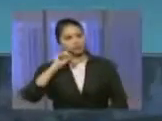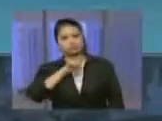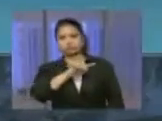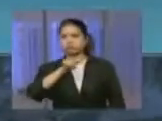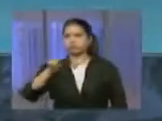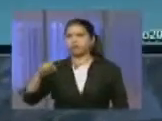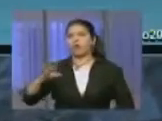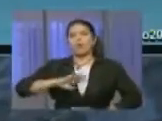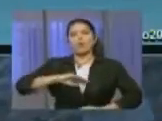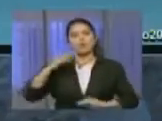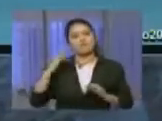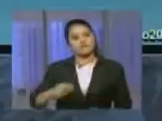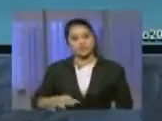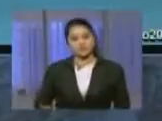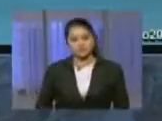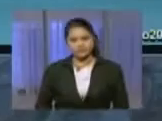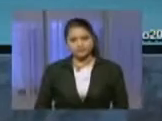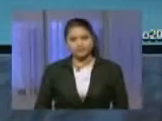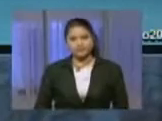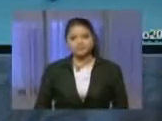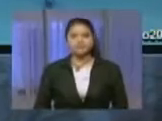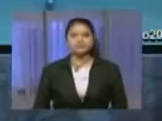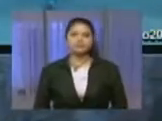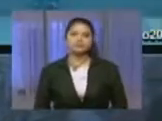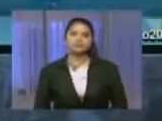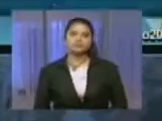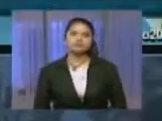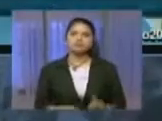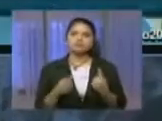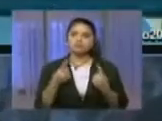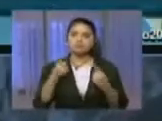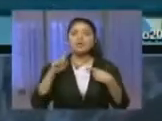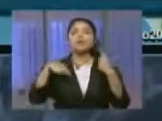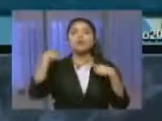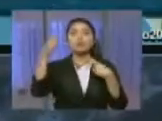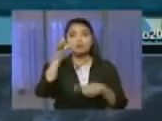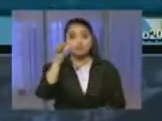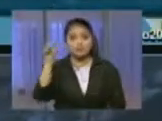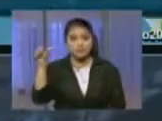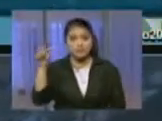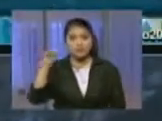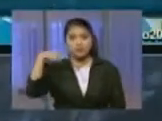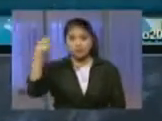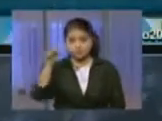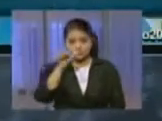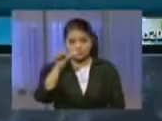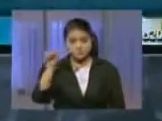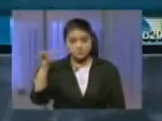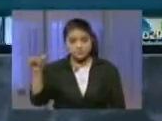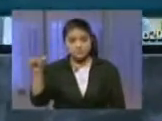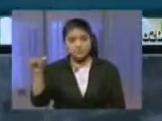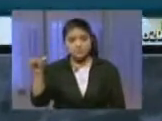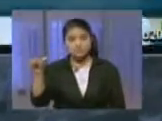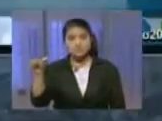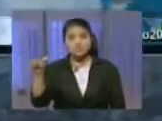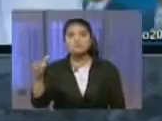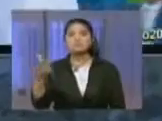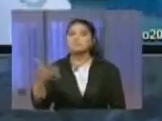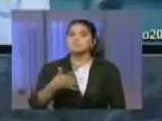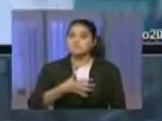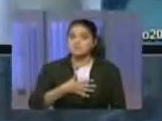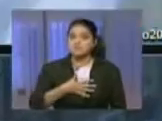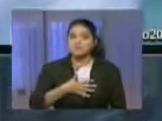decirle presidente que el día la semana entrante la semana entrante vamos a